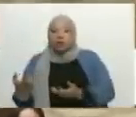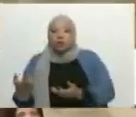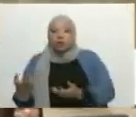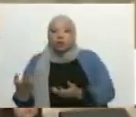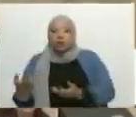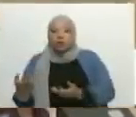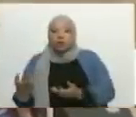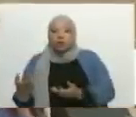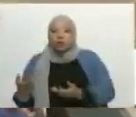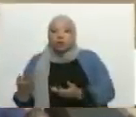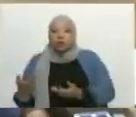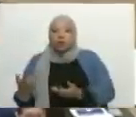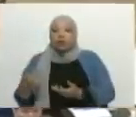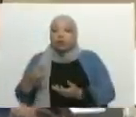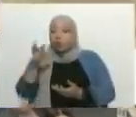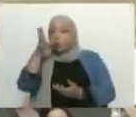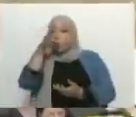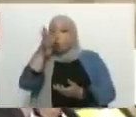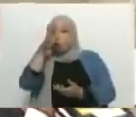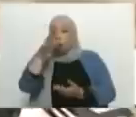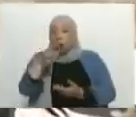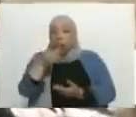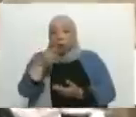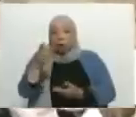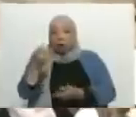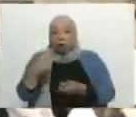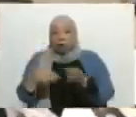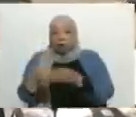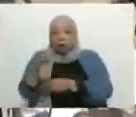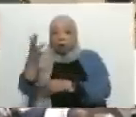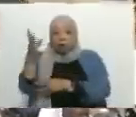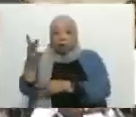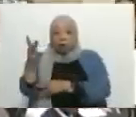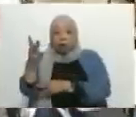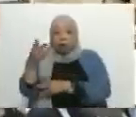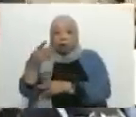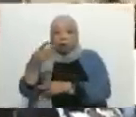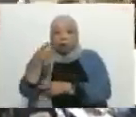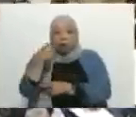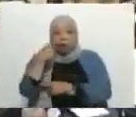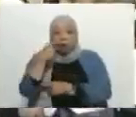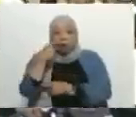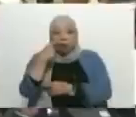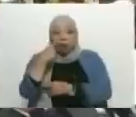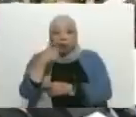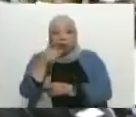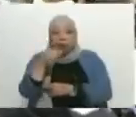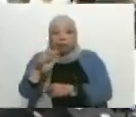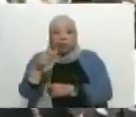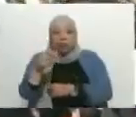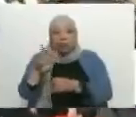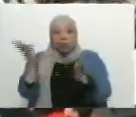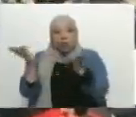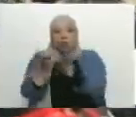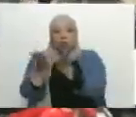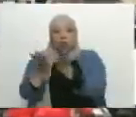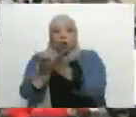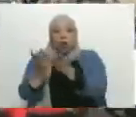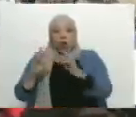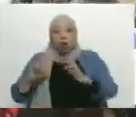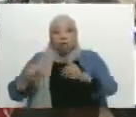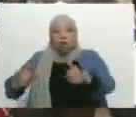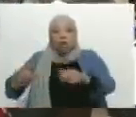manera burlesca y aberrante. Nos calamos cuando inauguró un centro de explotación